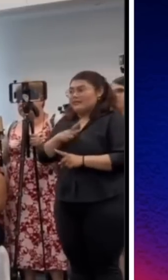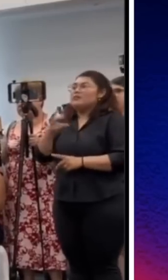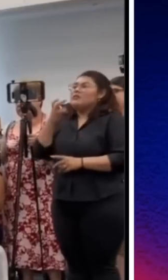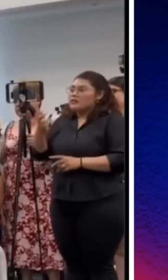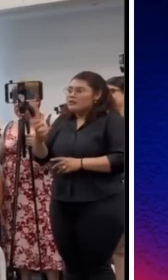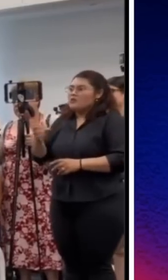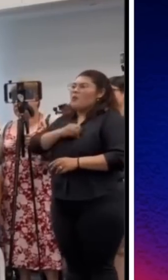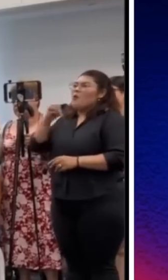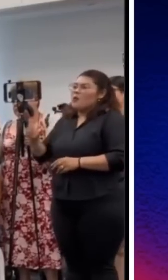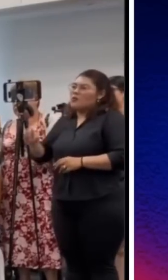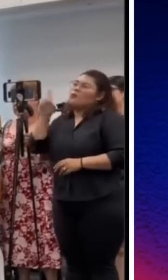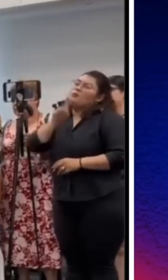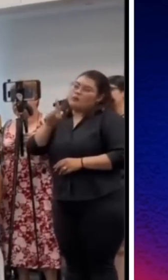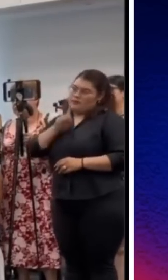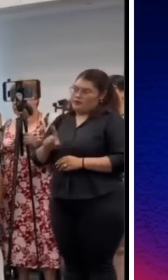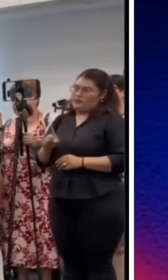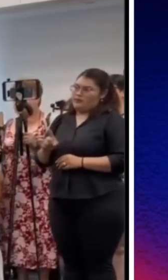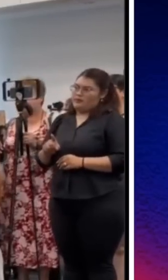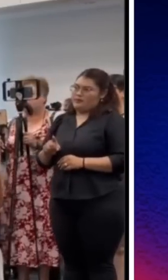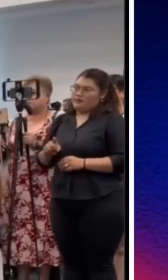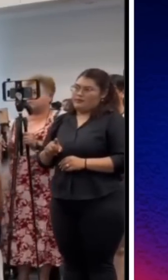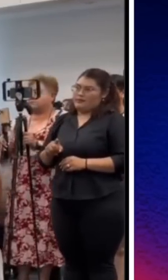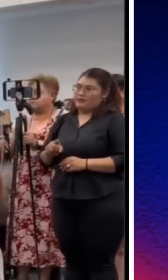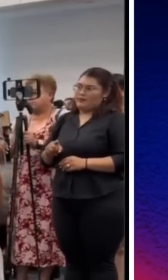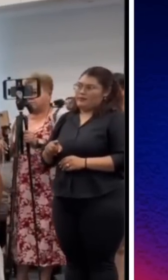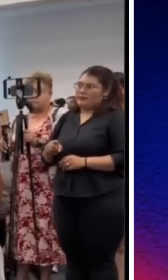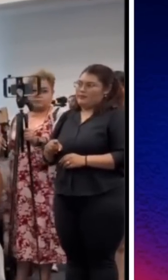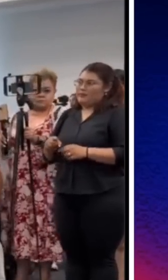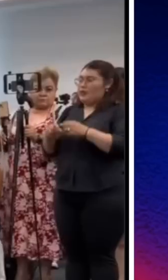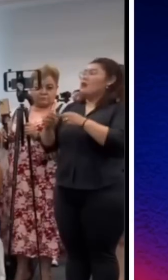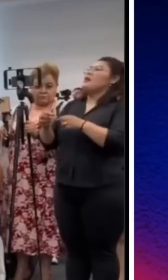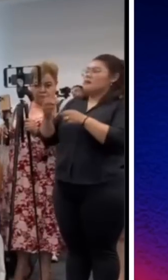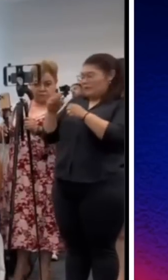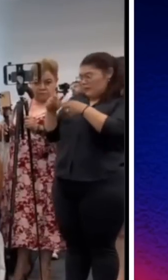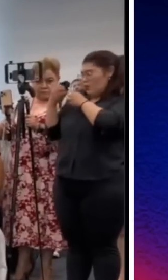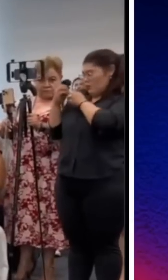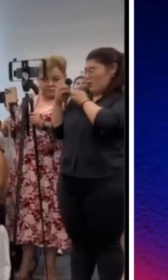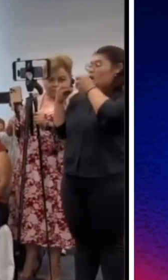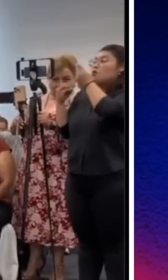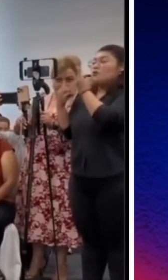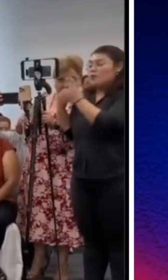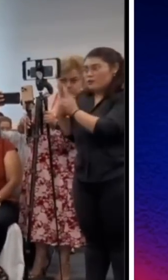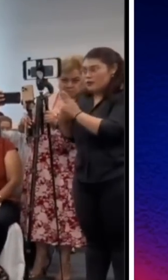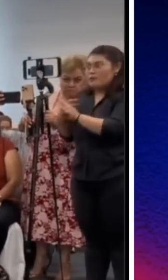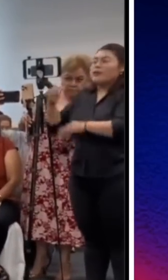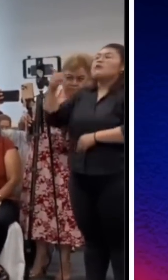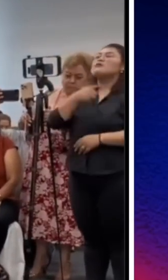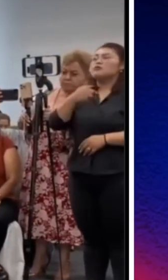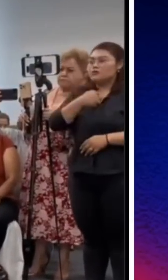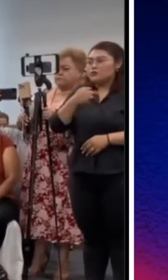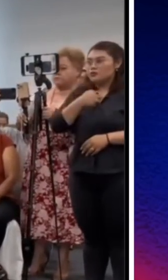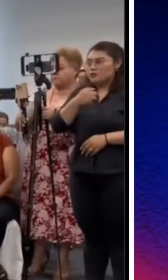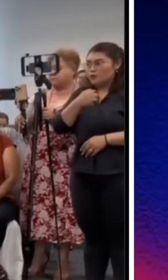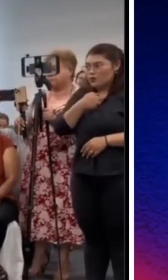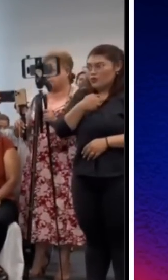feminicidio. En noviembre del año pasado salí personalmente a hacer